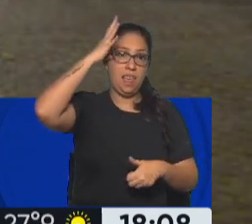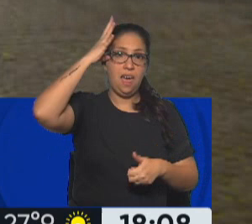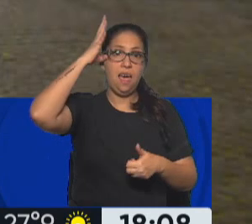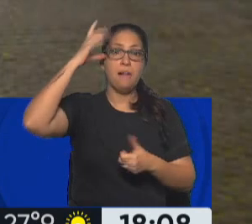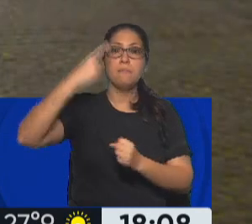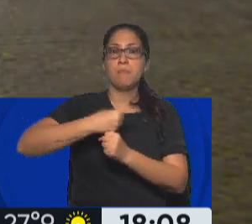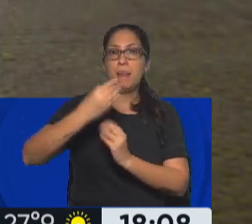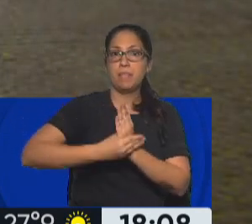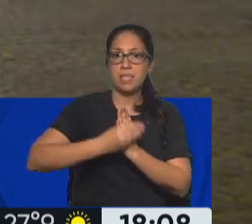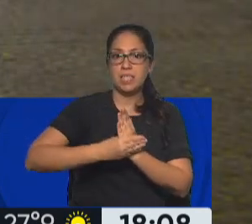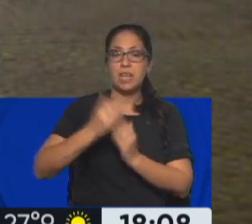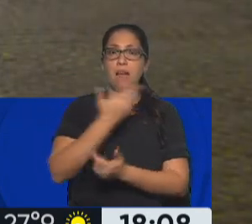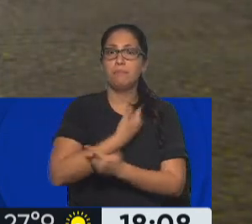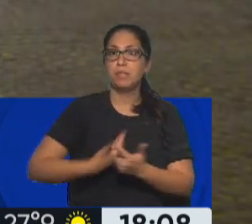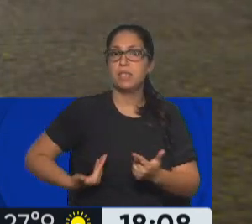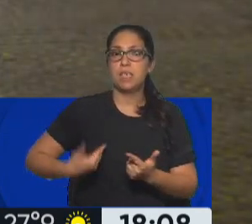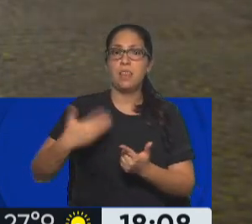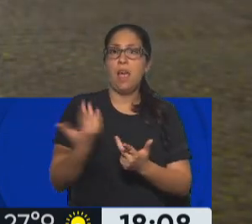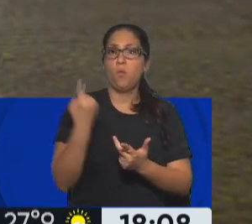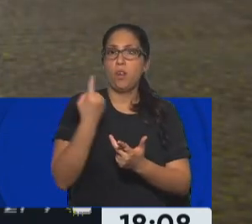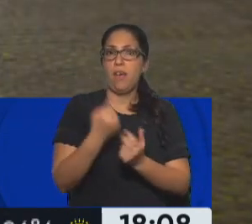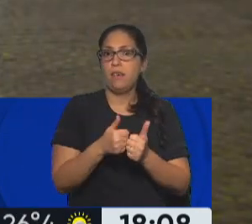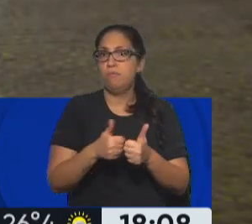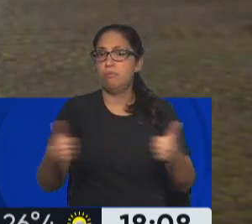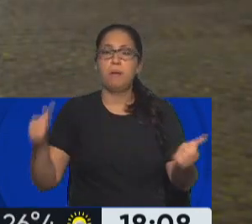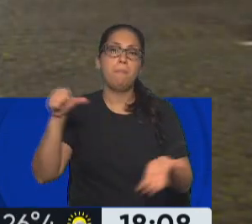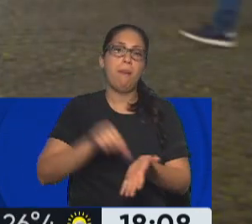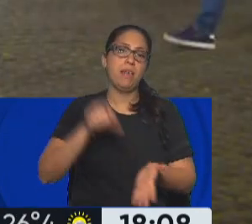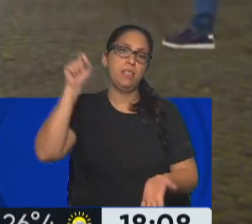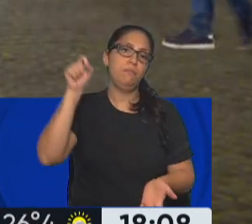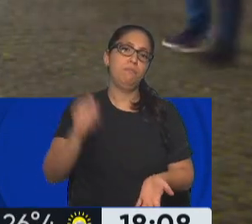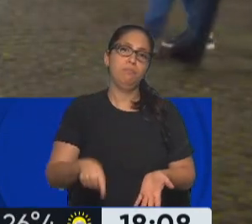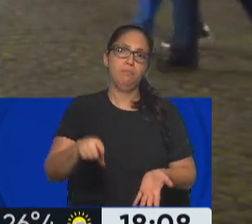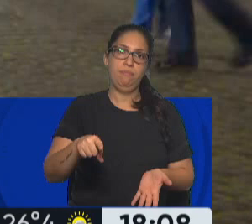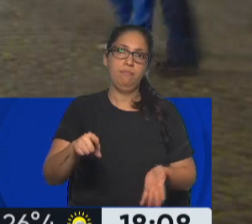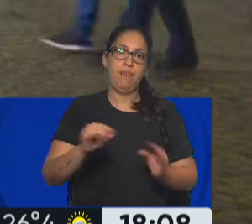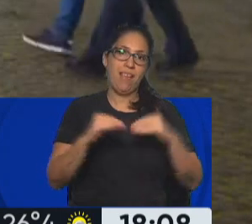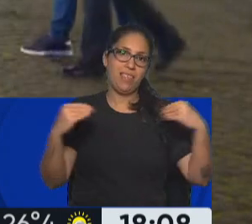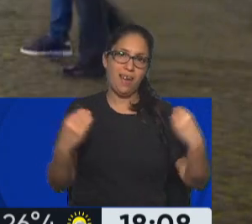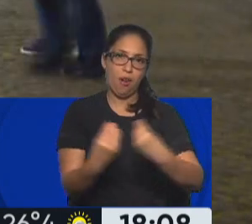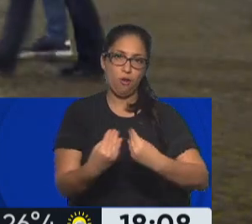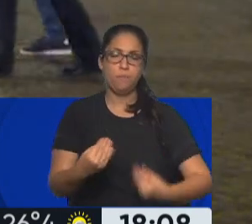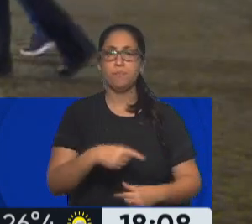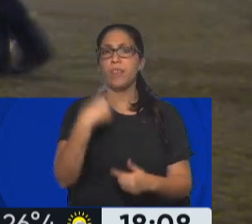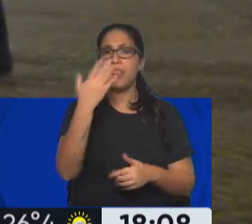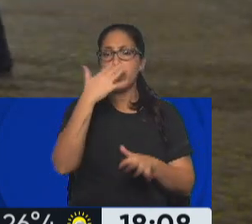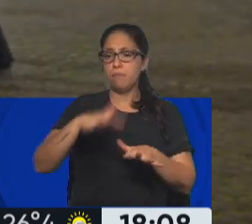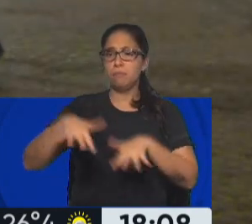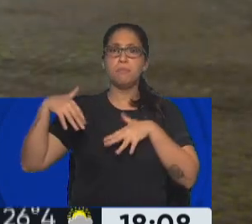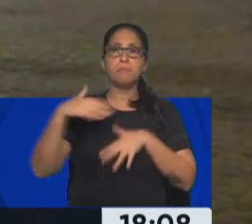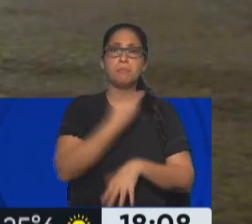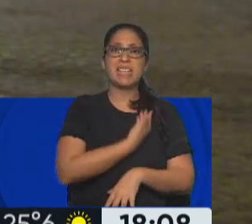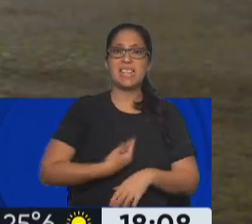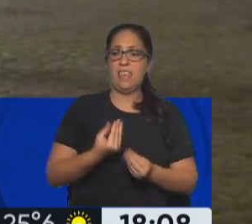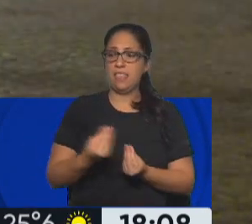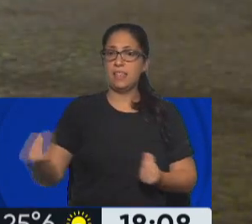primera ministra Giorgia Meloni, autoridades italianas, país donde se encuentra el Estado Vaticano. Y después el resto de los presidentes. Pero